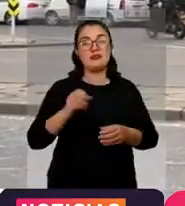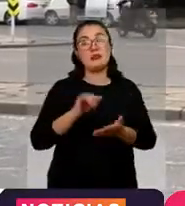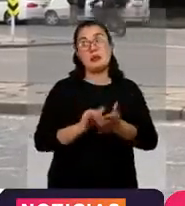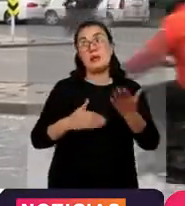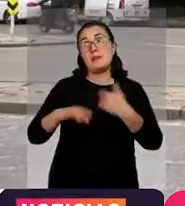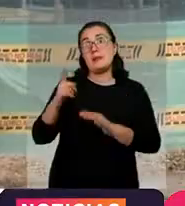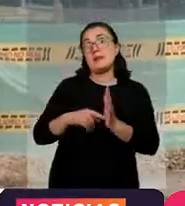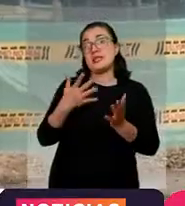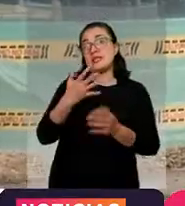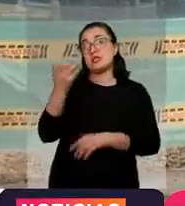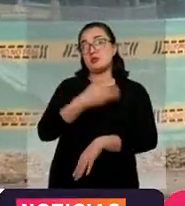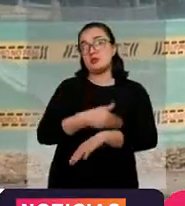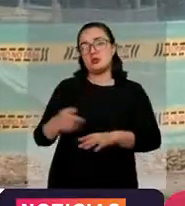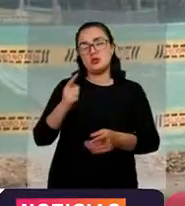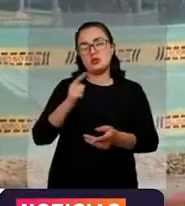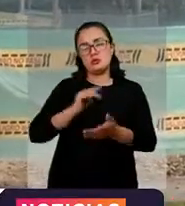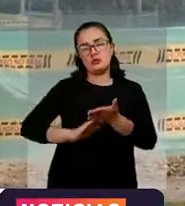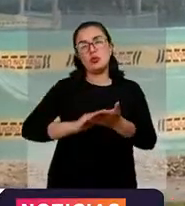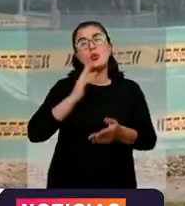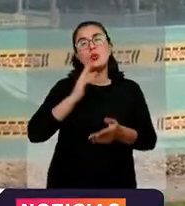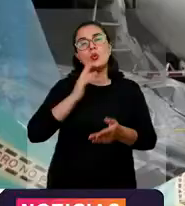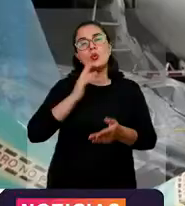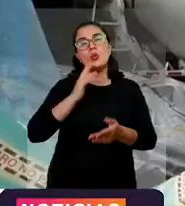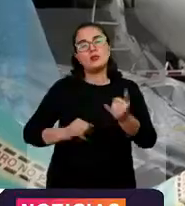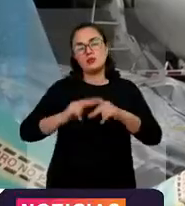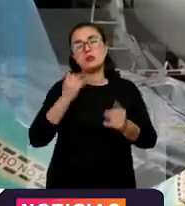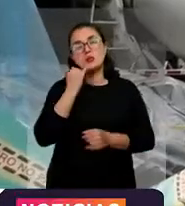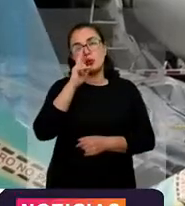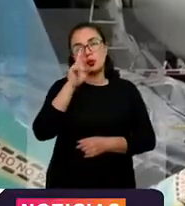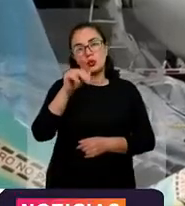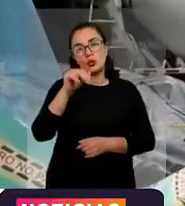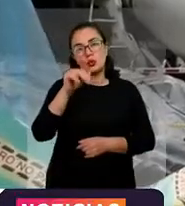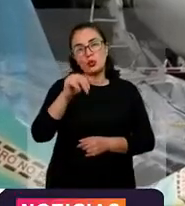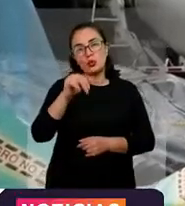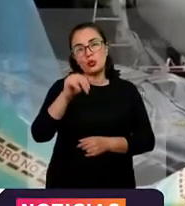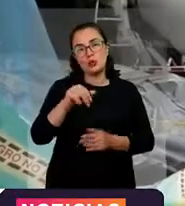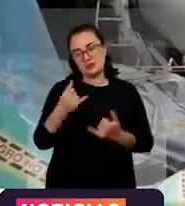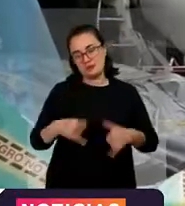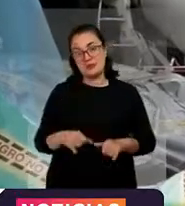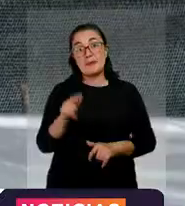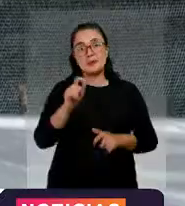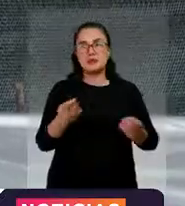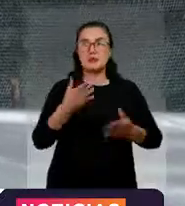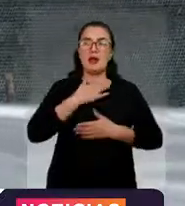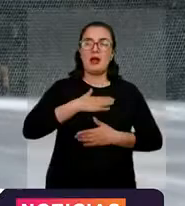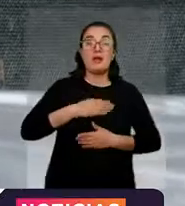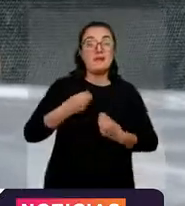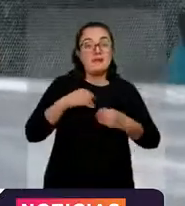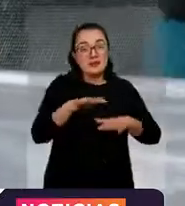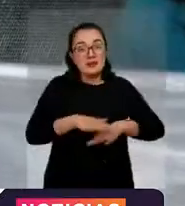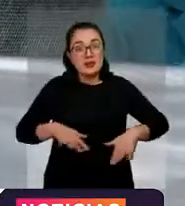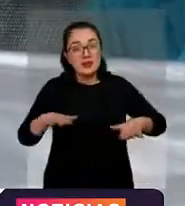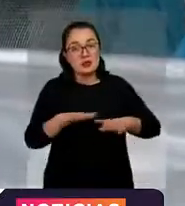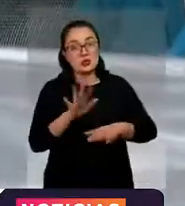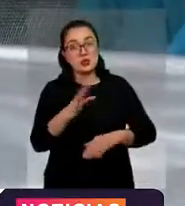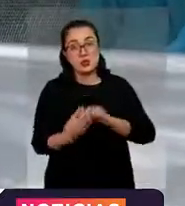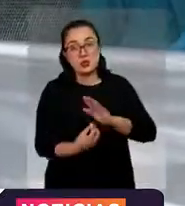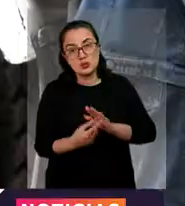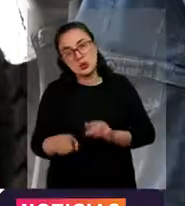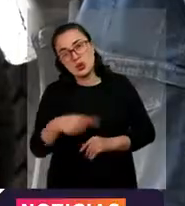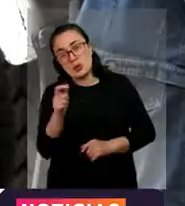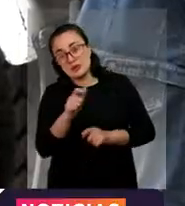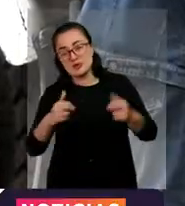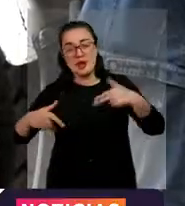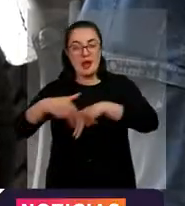finales de junio de 2021 los beneficiados serán los habitantes de la localidad usaquén y ciudadanos que se movilizan por las carreras séptima